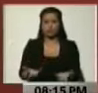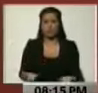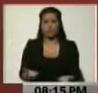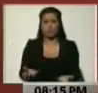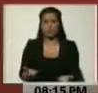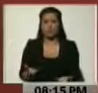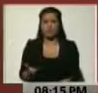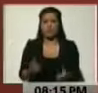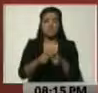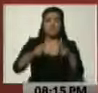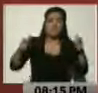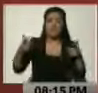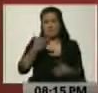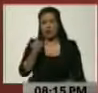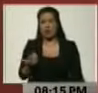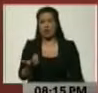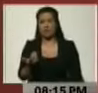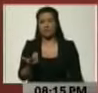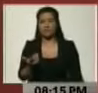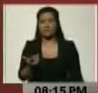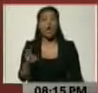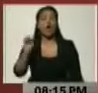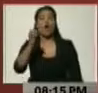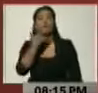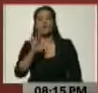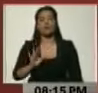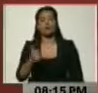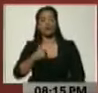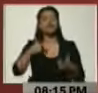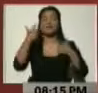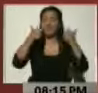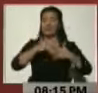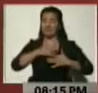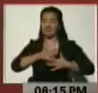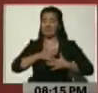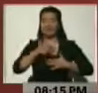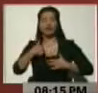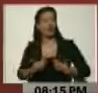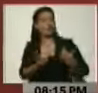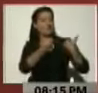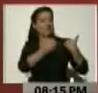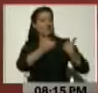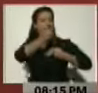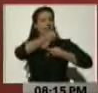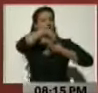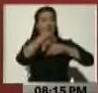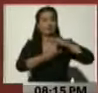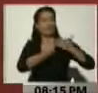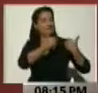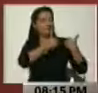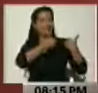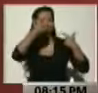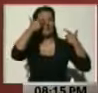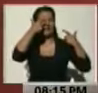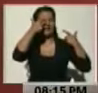parecemos a chavistas de cargo, ¿eh? Solo soy chavista si tengo un cargo. Si no tengo cargo, ya no soy chavista. Cuando me dan un cargo, vuelvo a ser